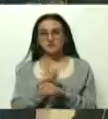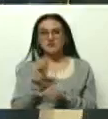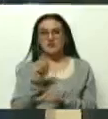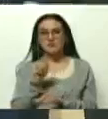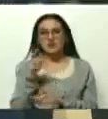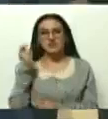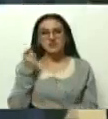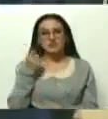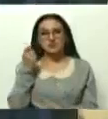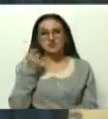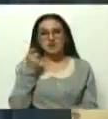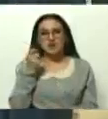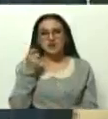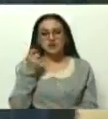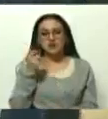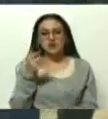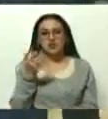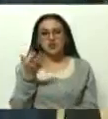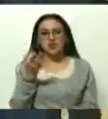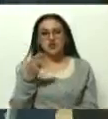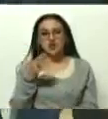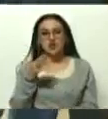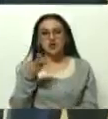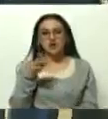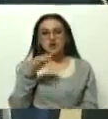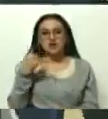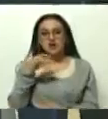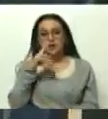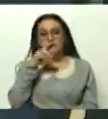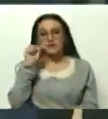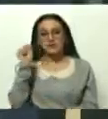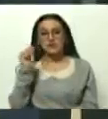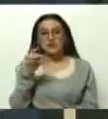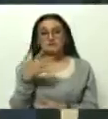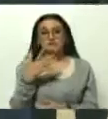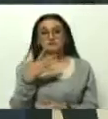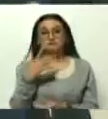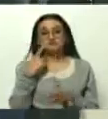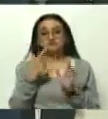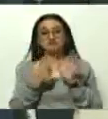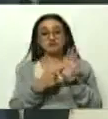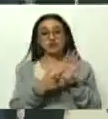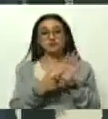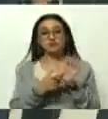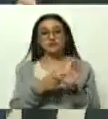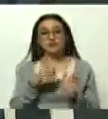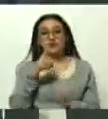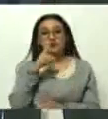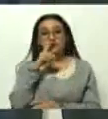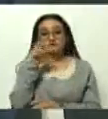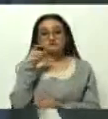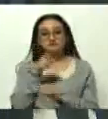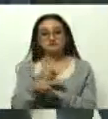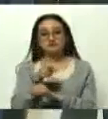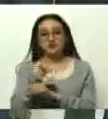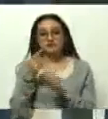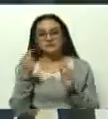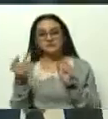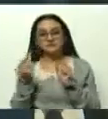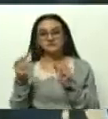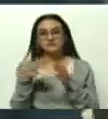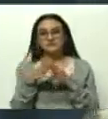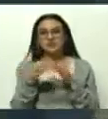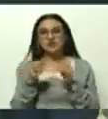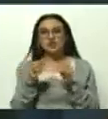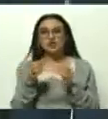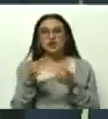diputado Nicolás Maduro Guerra. Esto como parte de lo que ha dicho el jefe de Estado venezolano Nicolás Maduro para conversar con todas